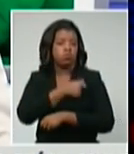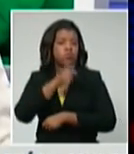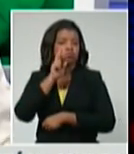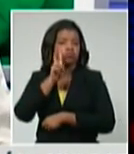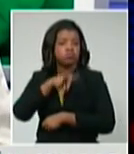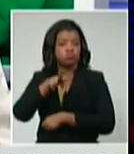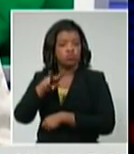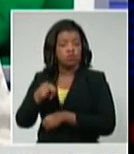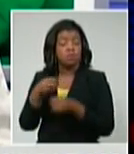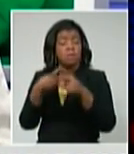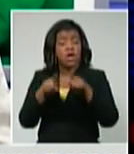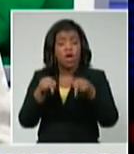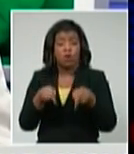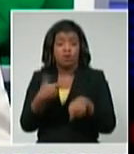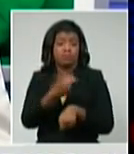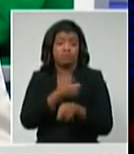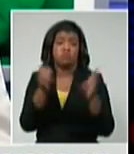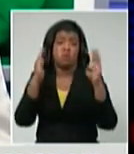tener nuestra vacuna. En resumen,